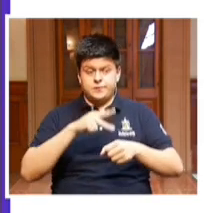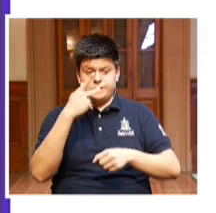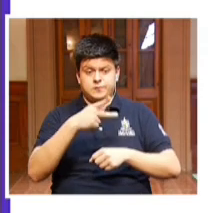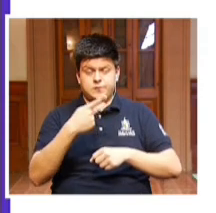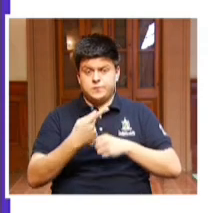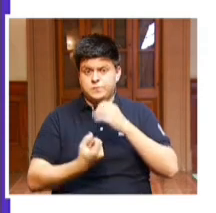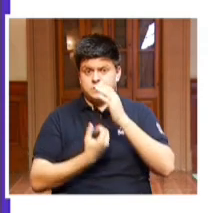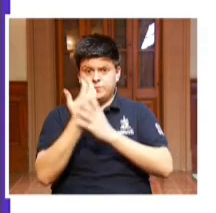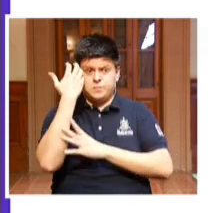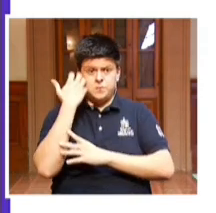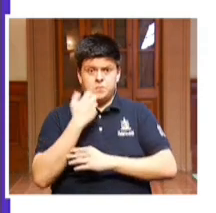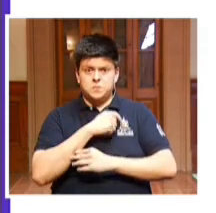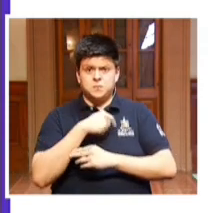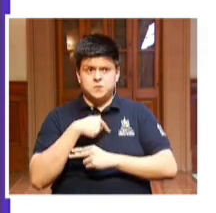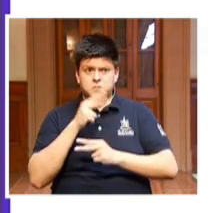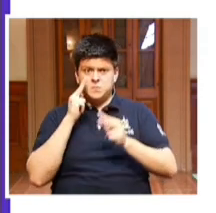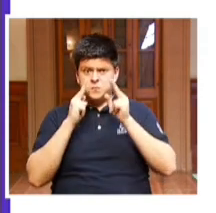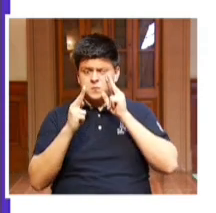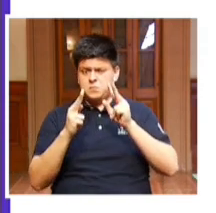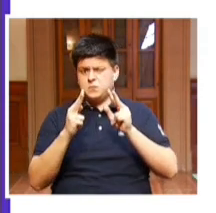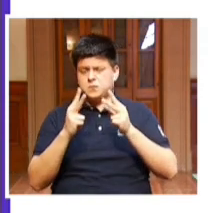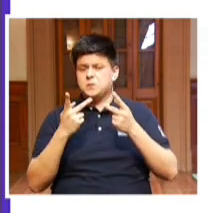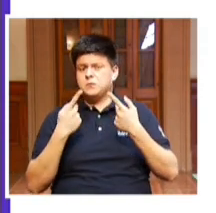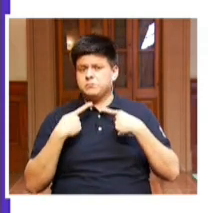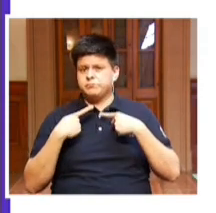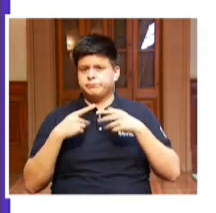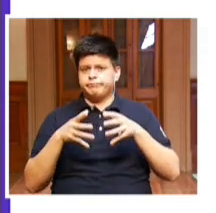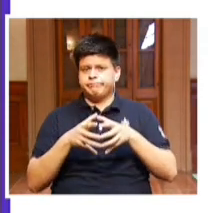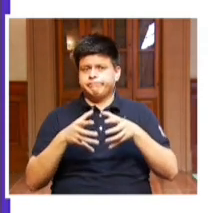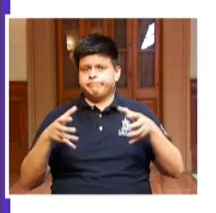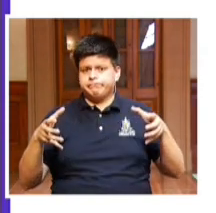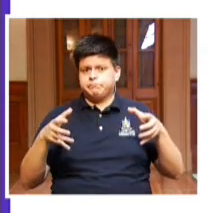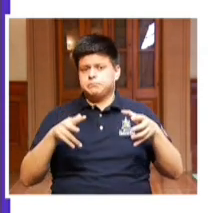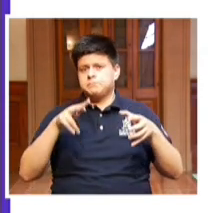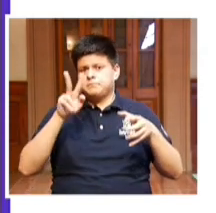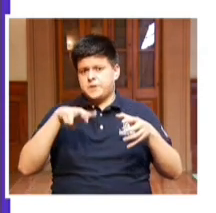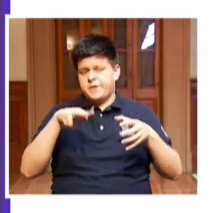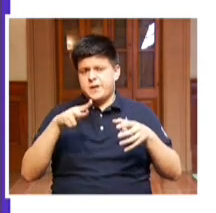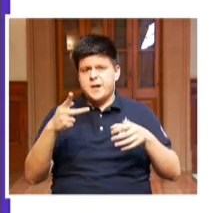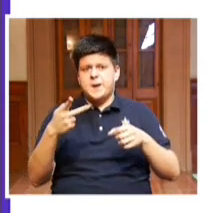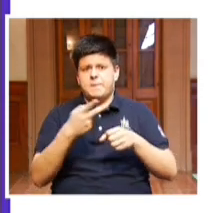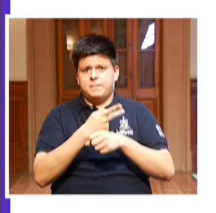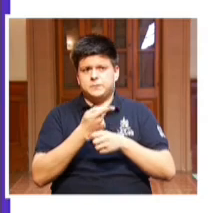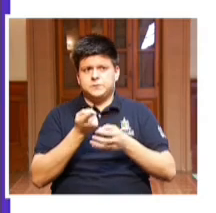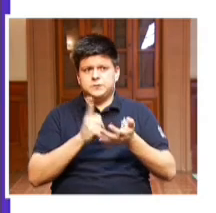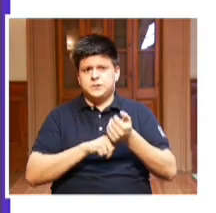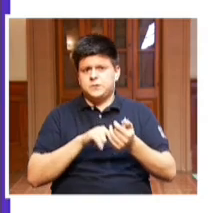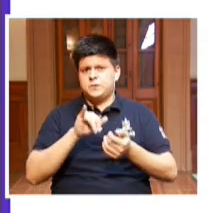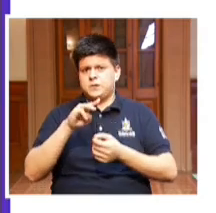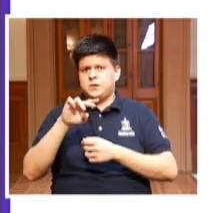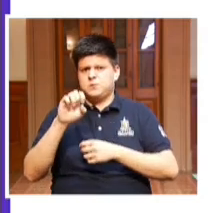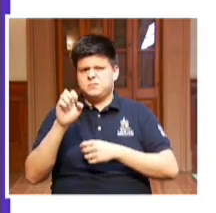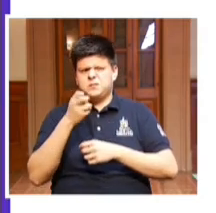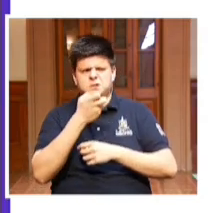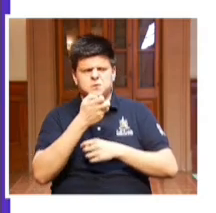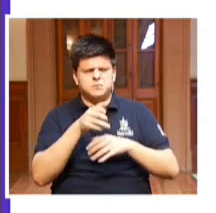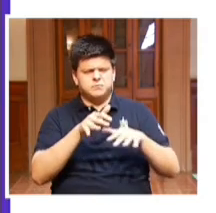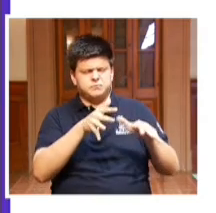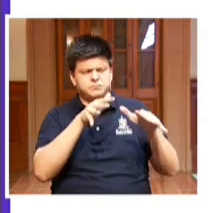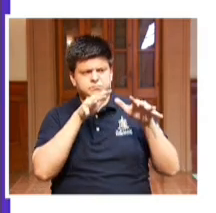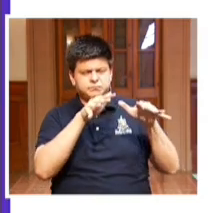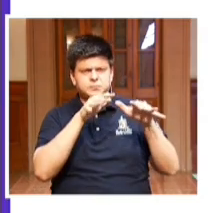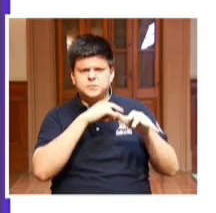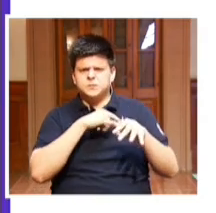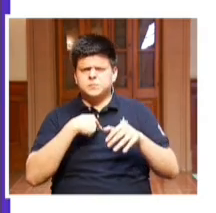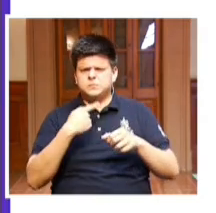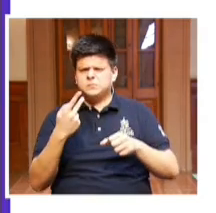León. Vemos que hay un porcentaje muy importante que ocurre en el Instituto Mexicano del Seguro Social,